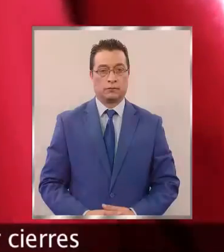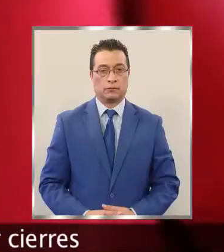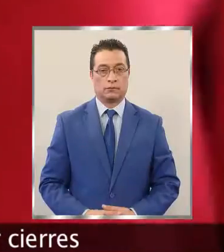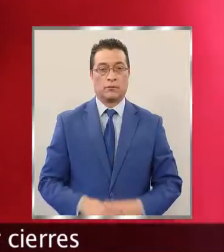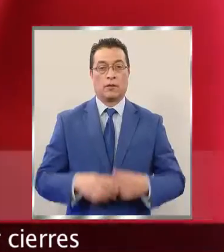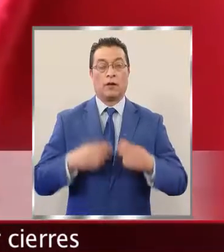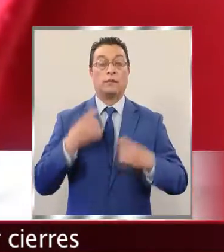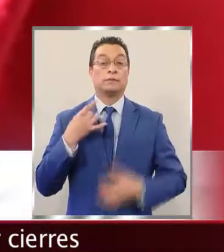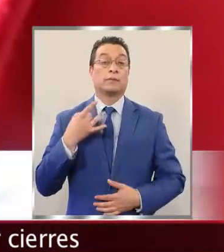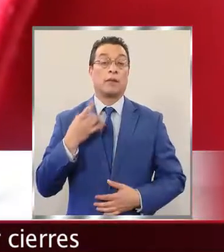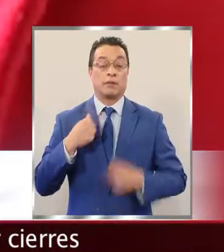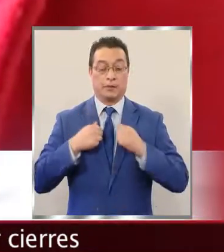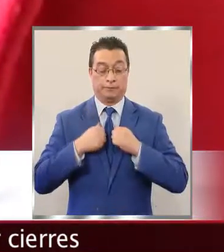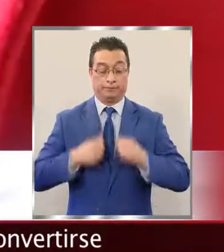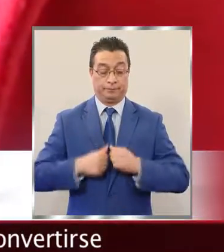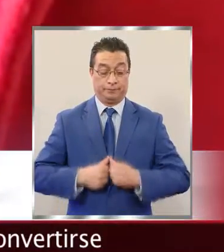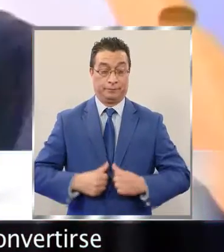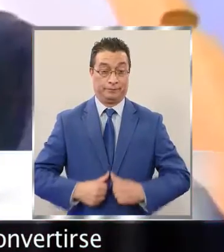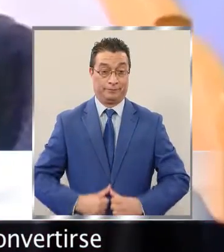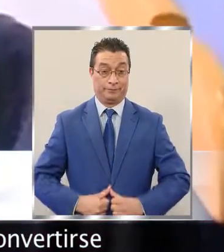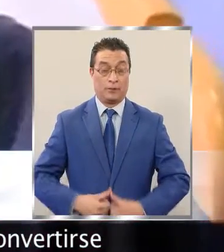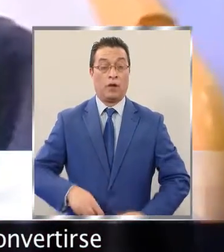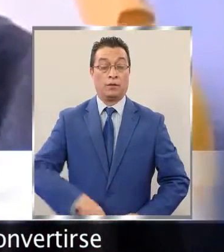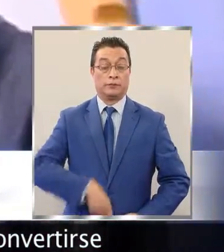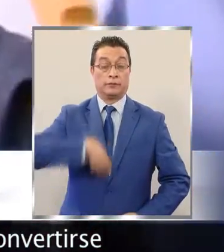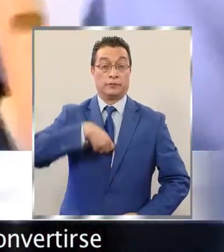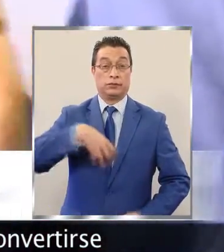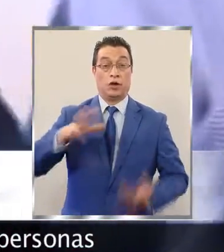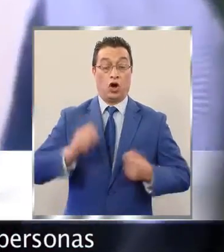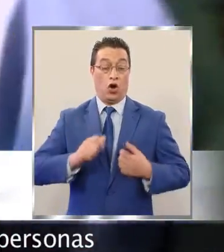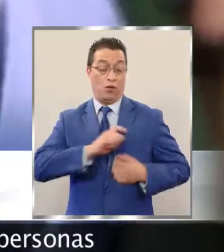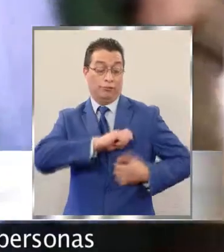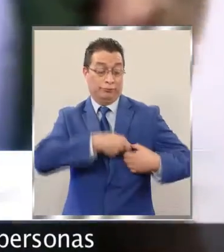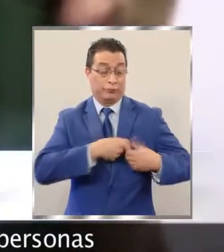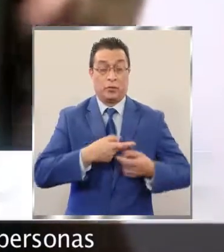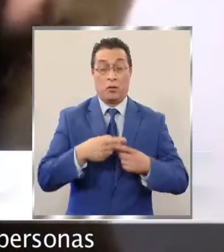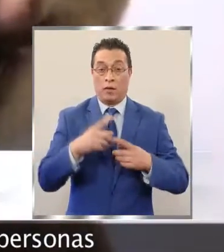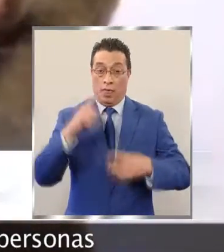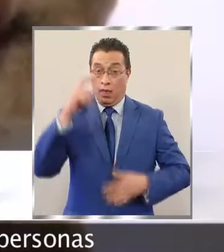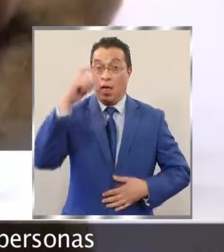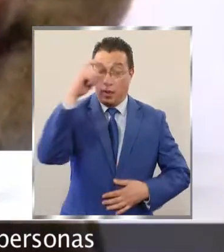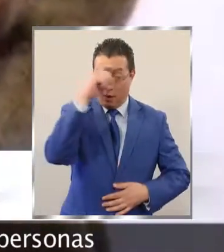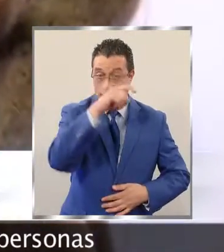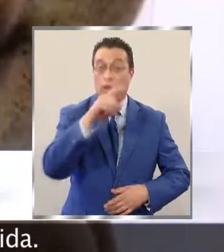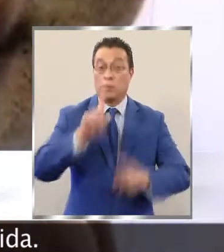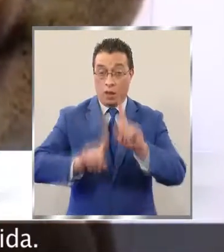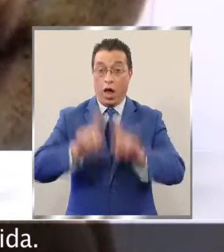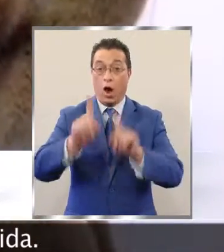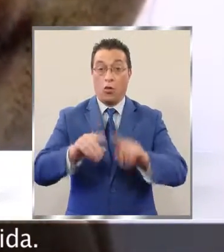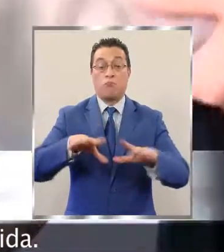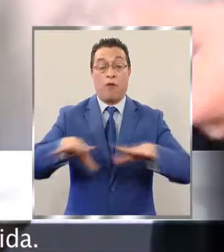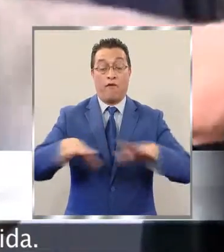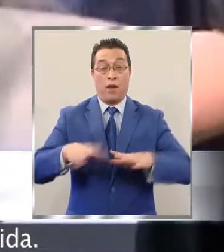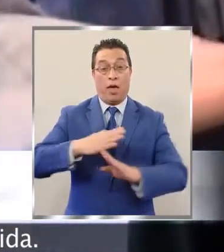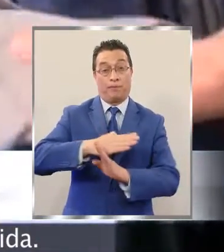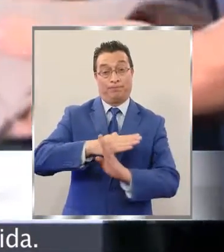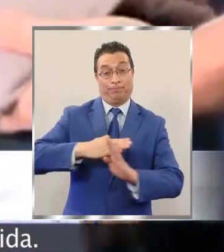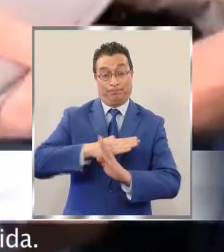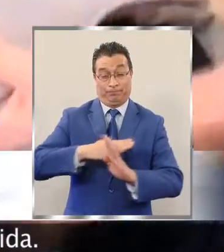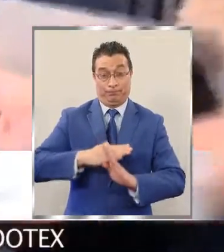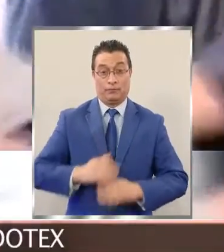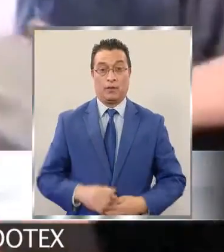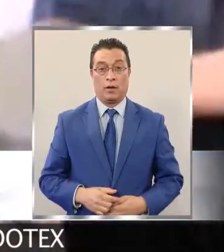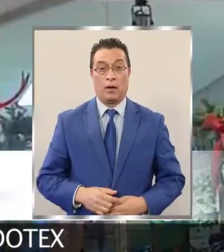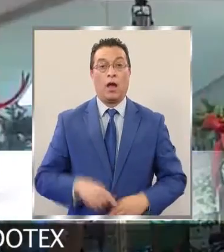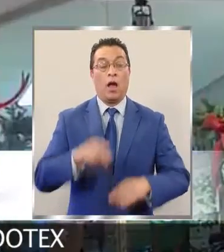Abotonar camisas, subir cierres o cerrar broches puede convertirse en un obstáculo para las personas con movilidad reducida.